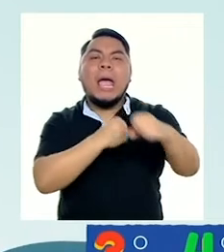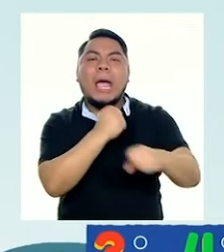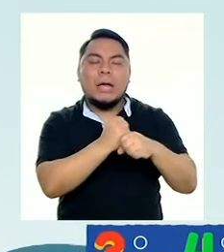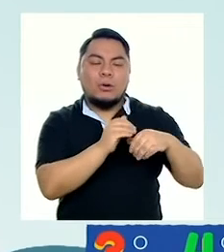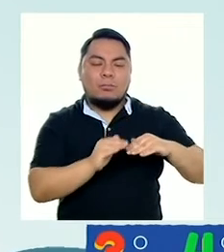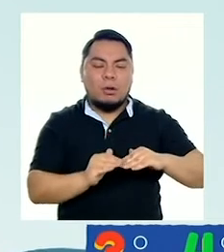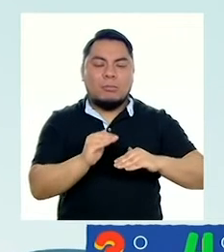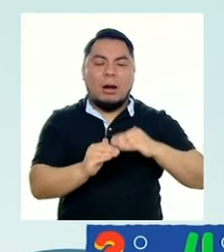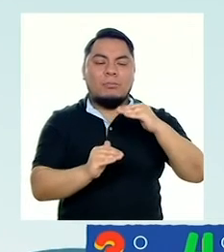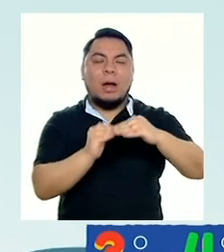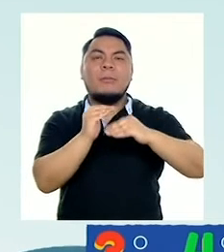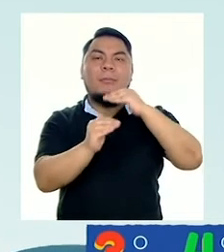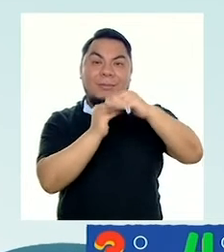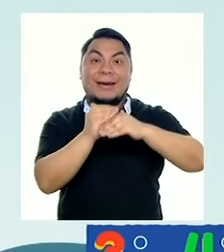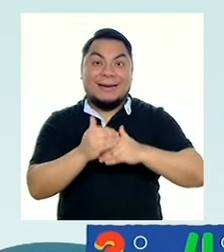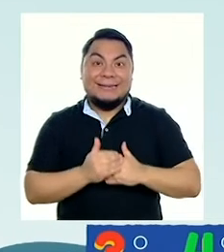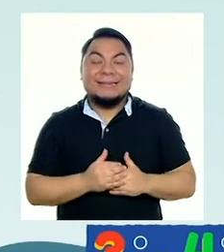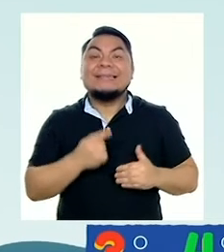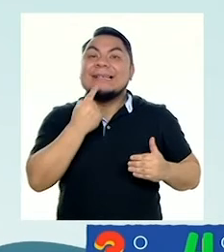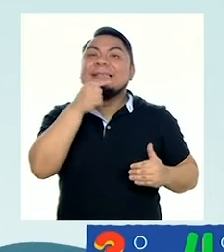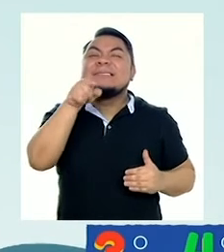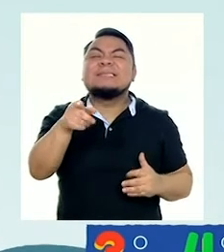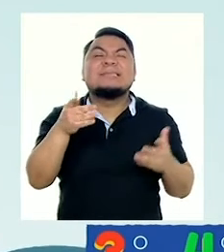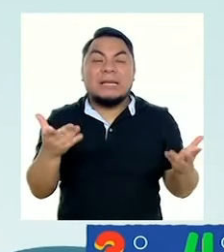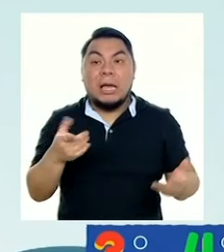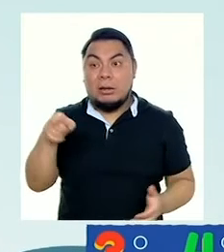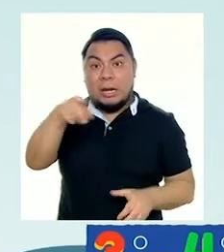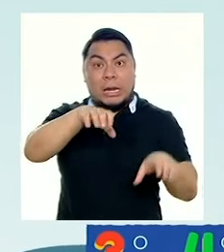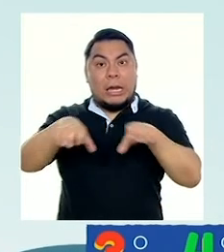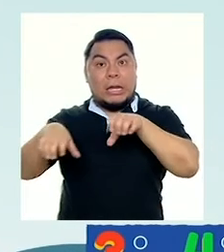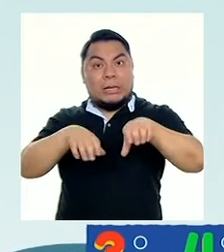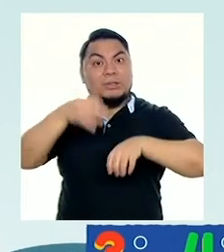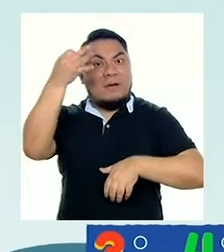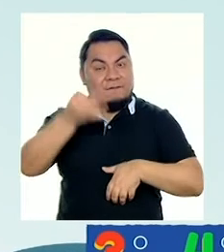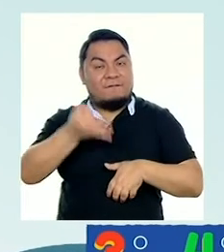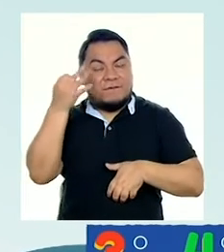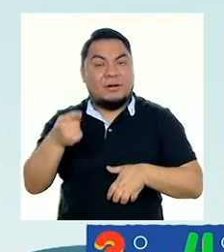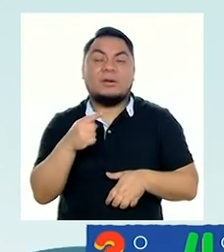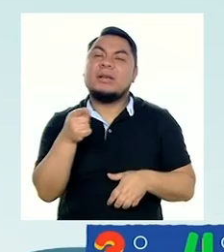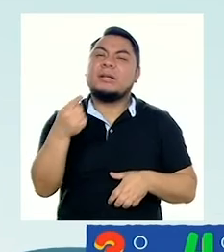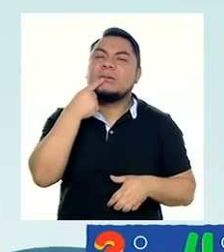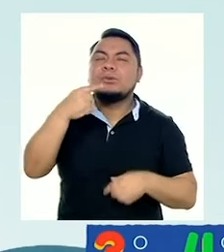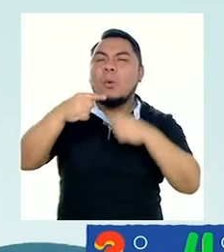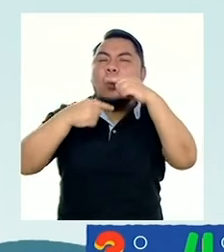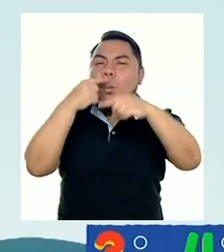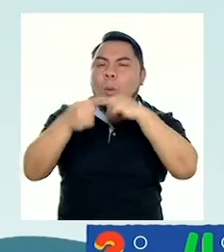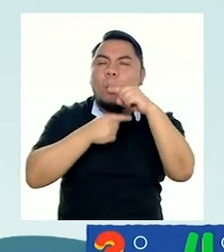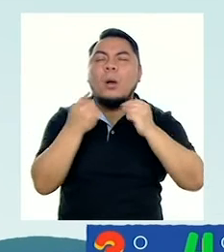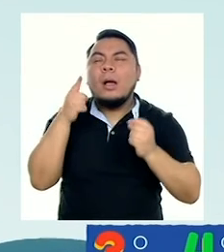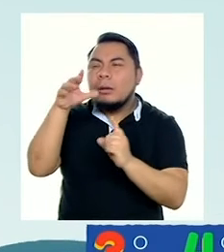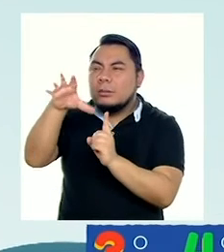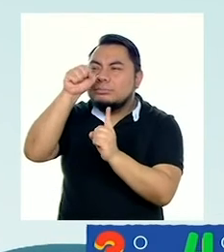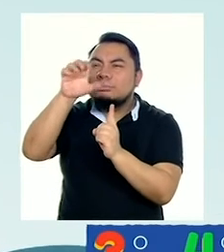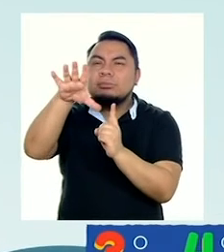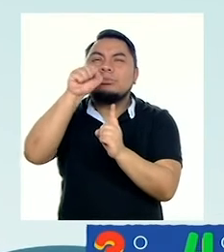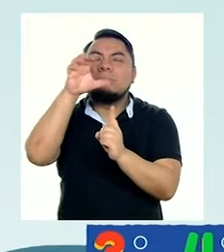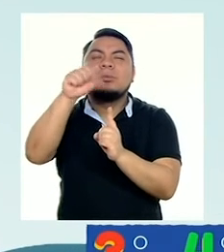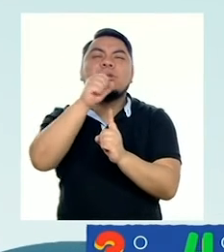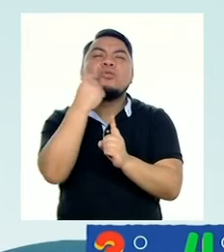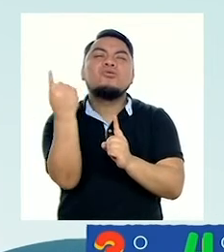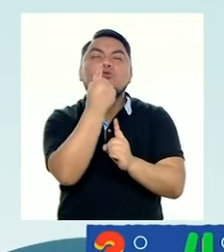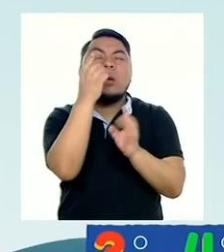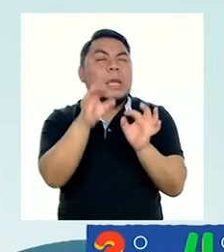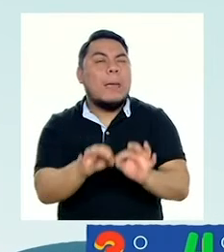y como sucedieron. Ambas se basan en hechos reales y para narrarlas se identifica y selecciona